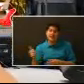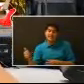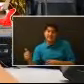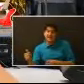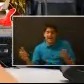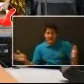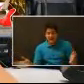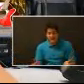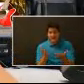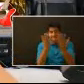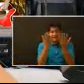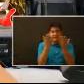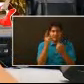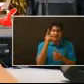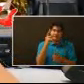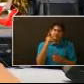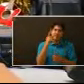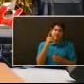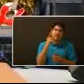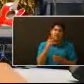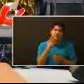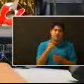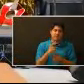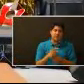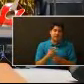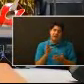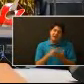levántate. Entonces en una versión dice,